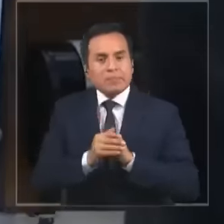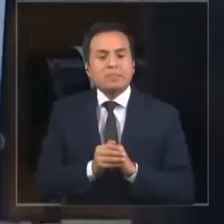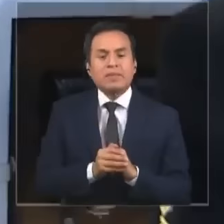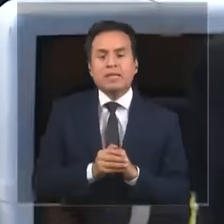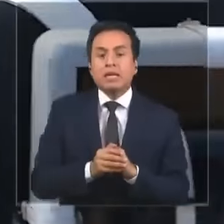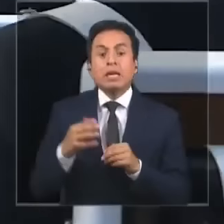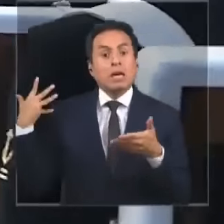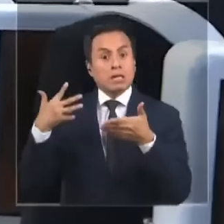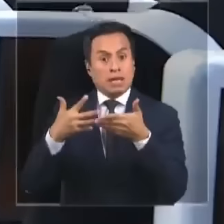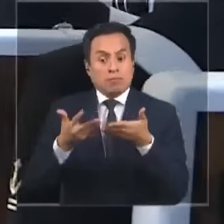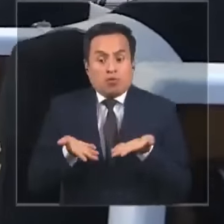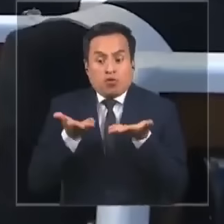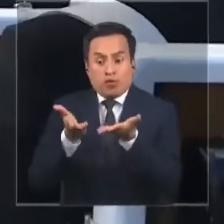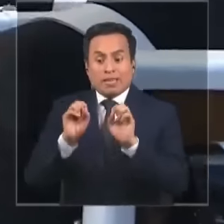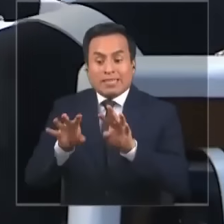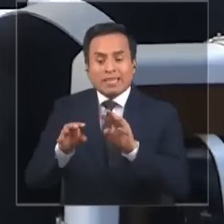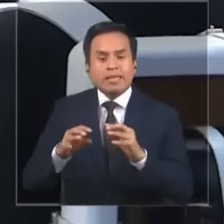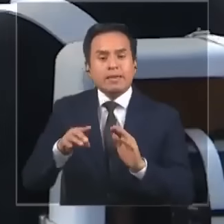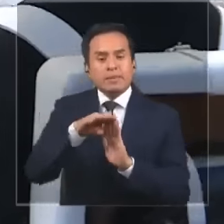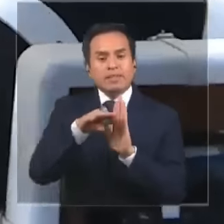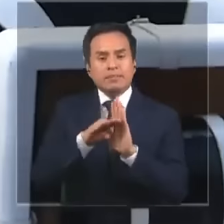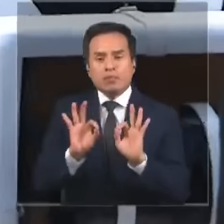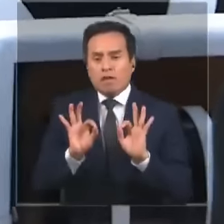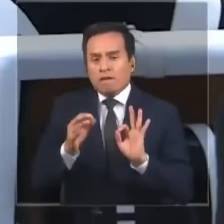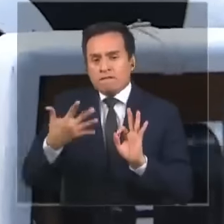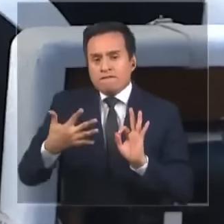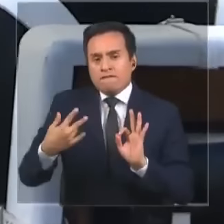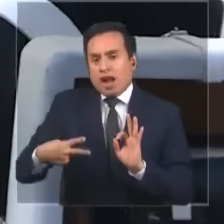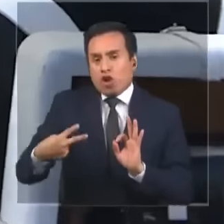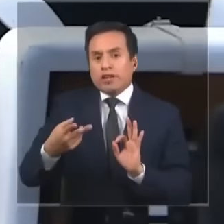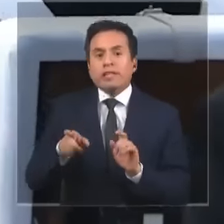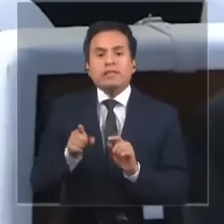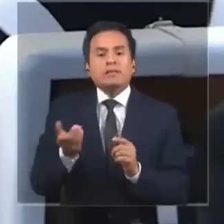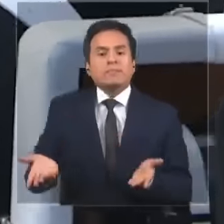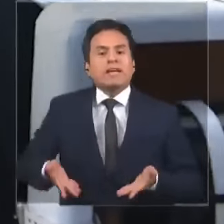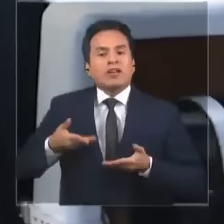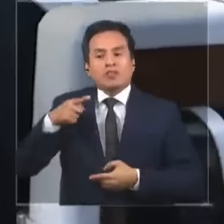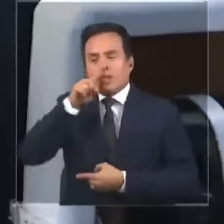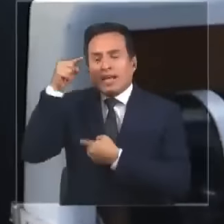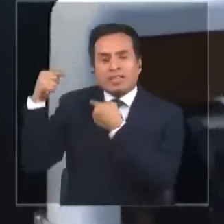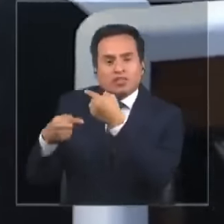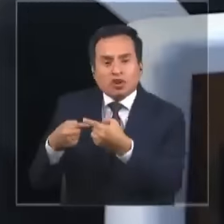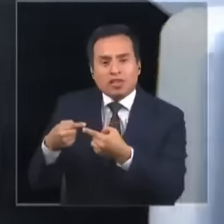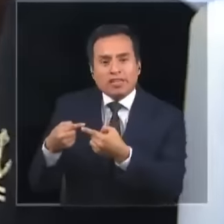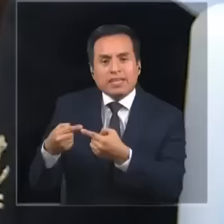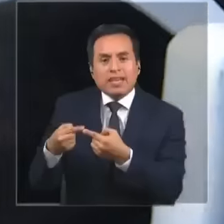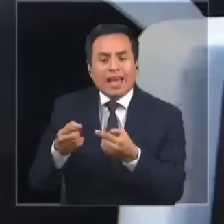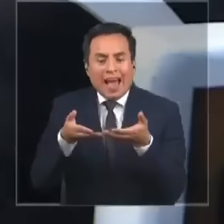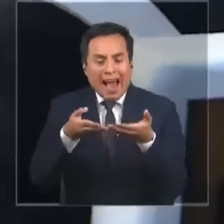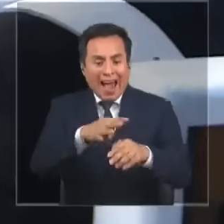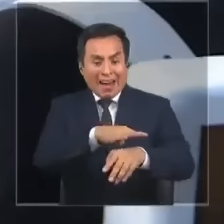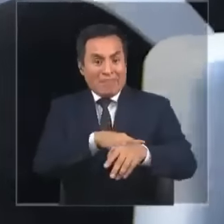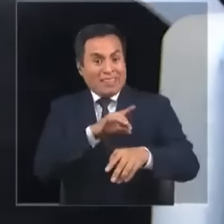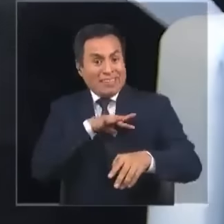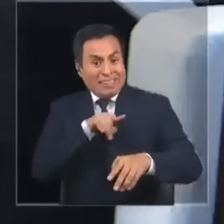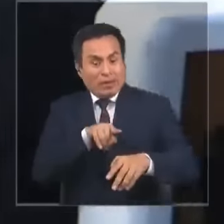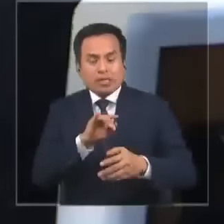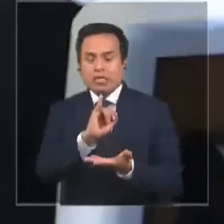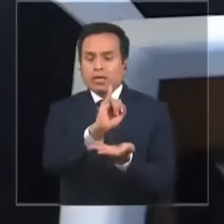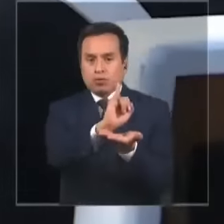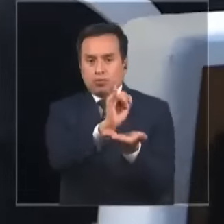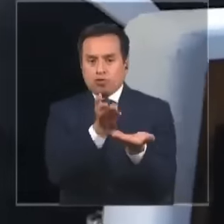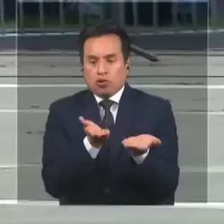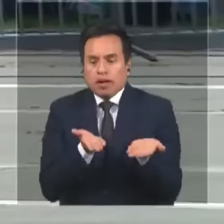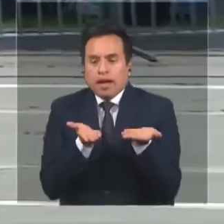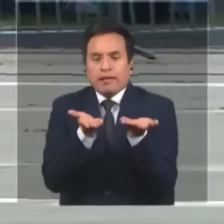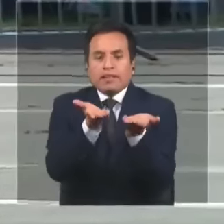tiempo que los dota de sólidos principios y valores inspirados en las tradiciones que han hecho de la Armada una institución